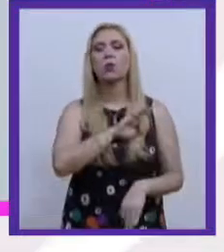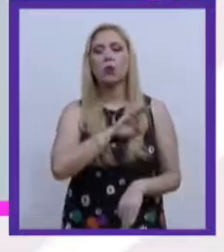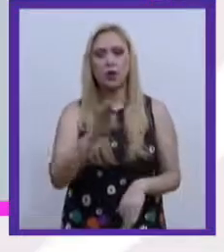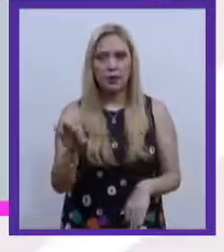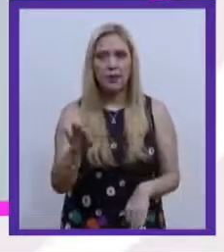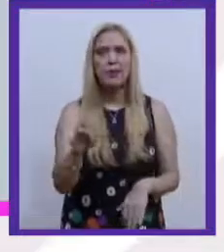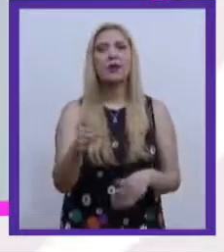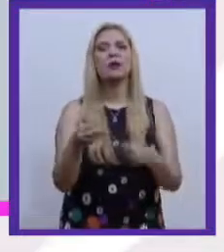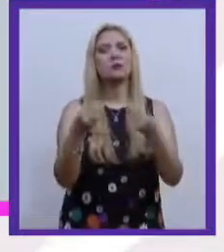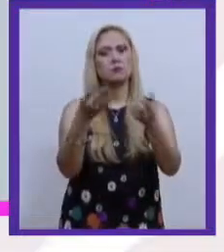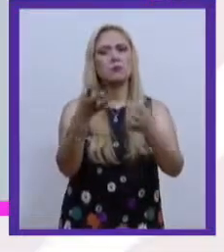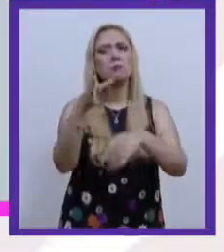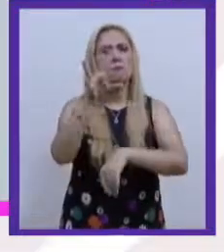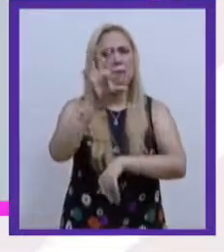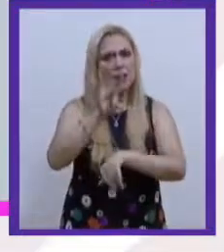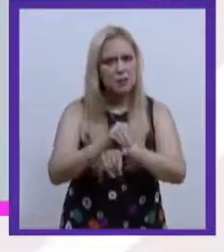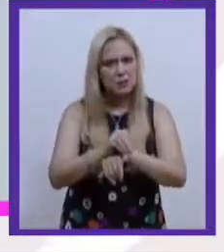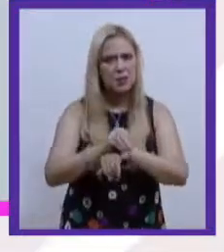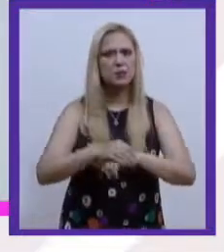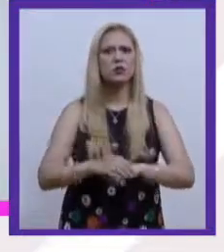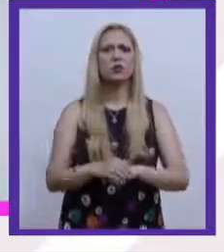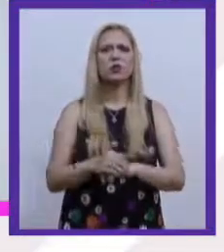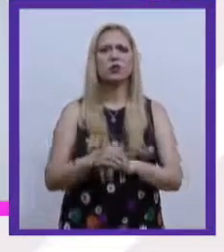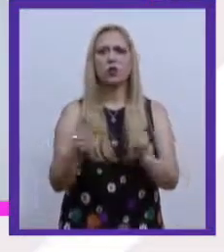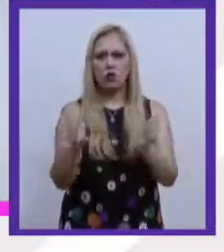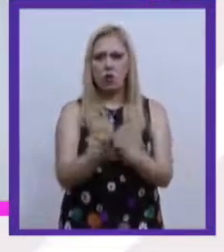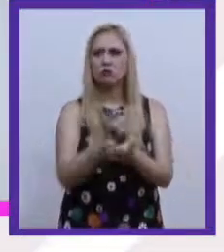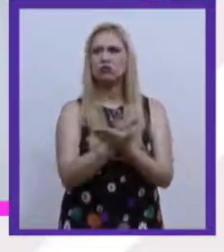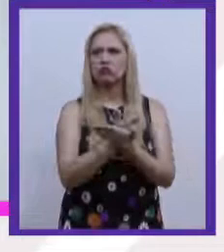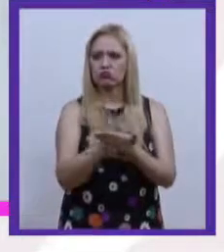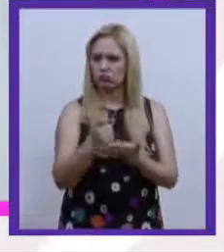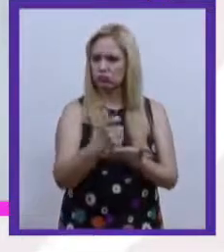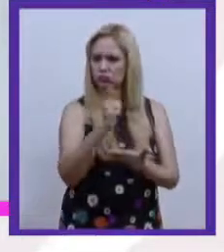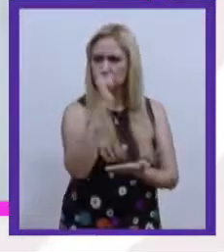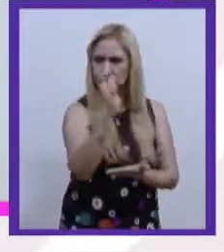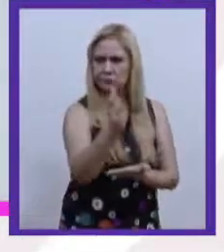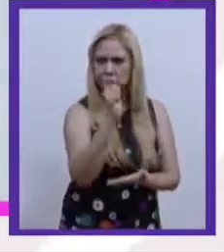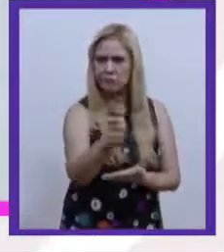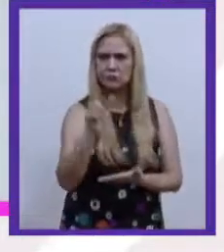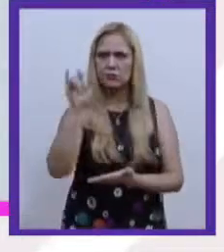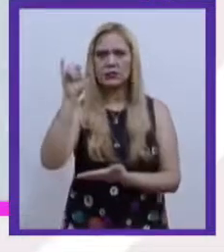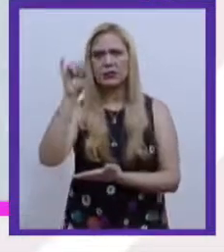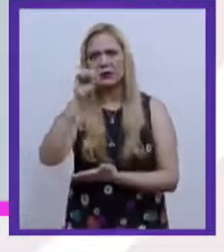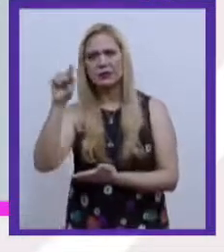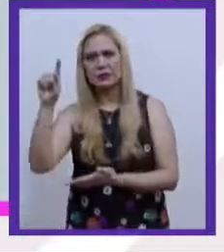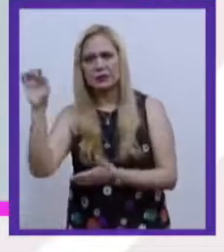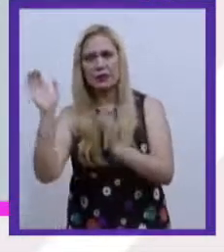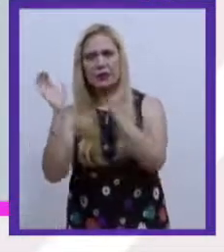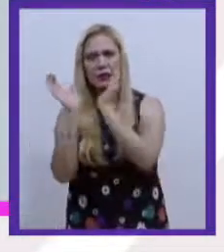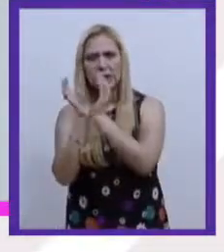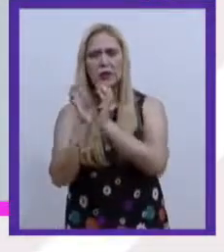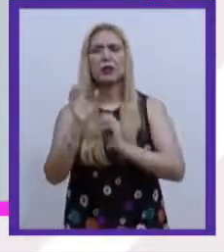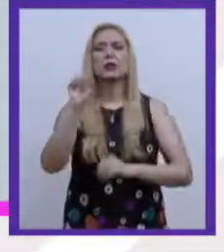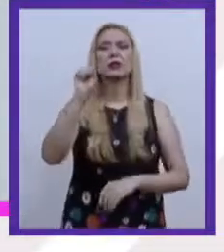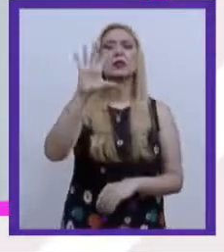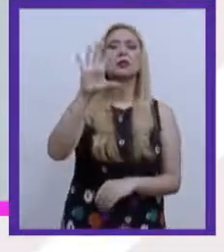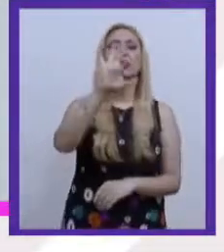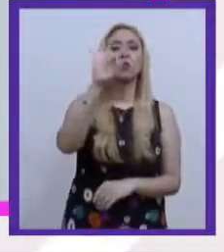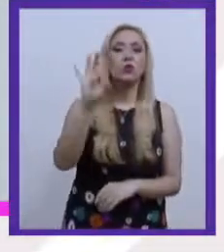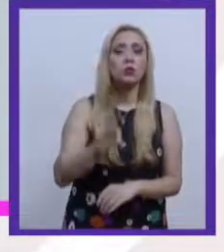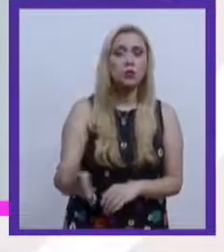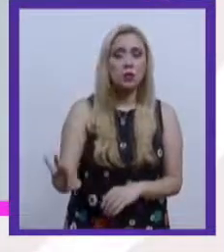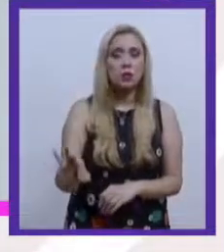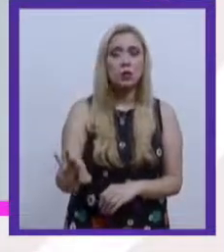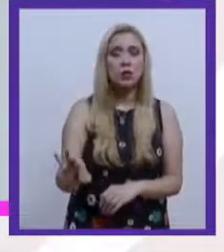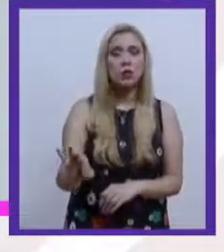tener permisos con salario pagado por la Seguridad Social, 65%, hasta 300 días en 3